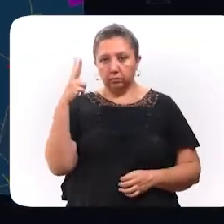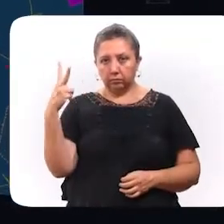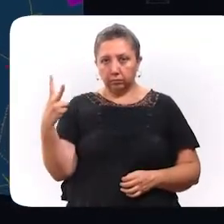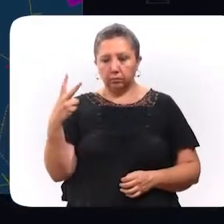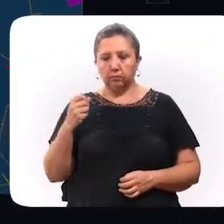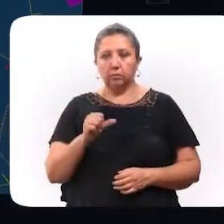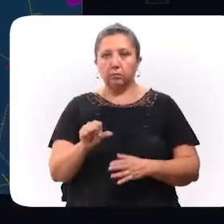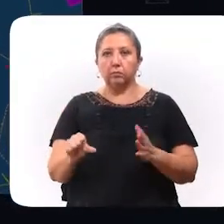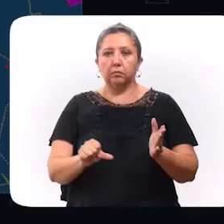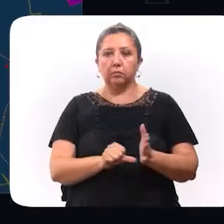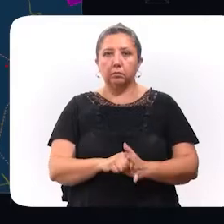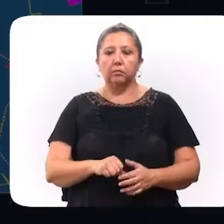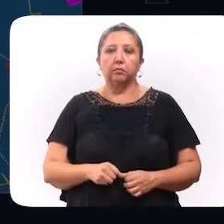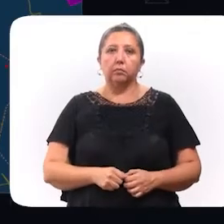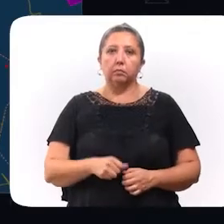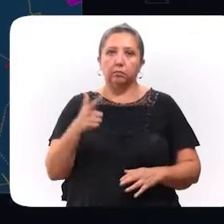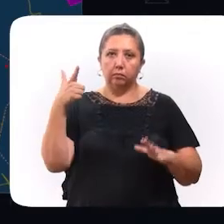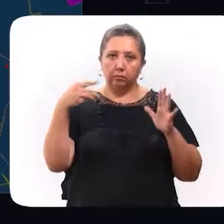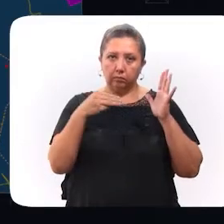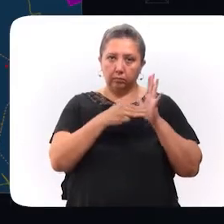4,742 en la zona centro,